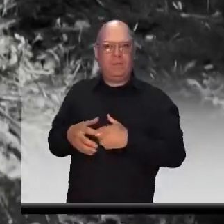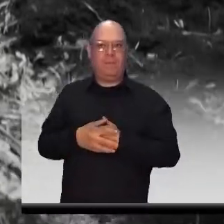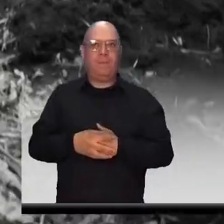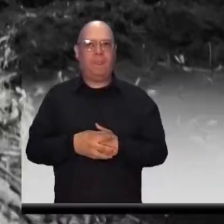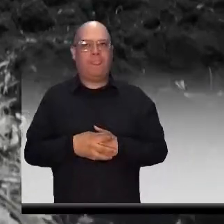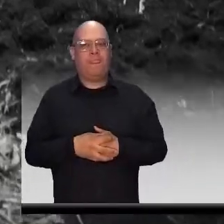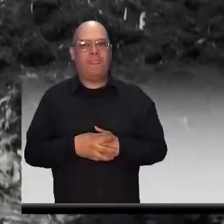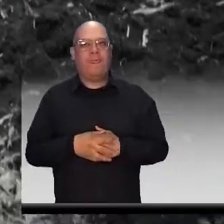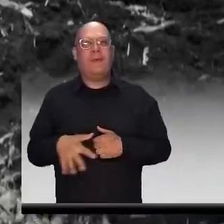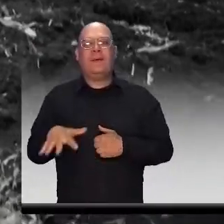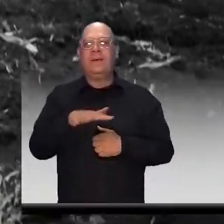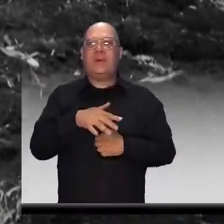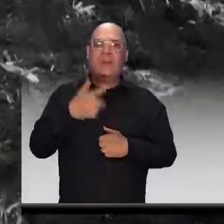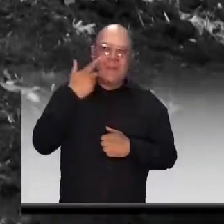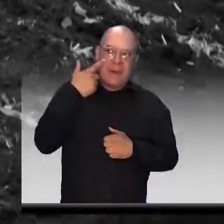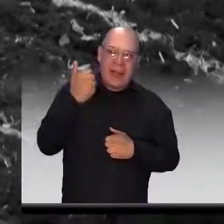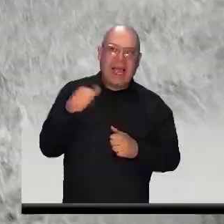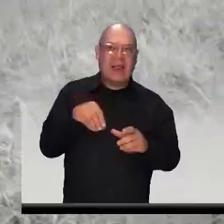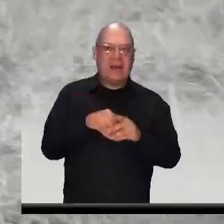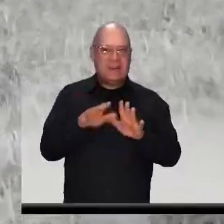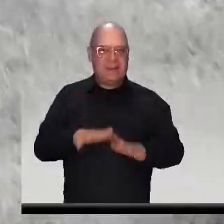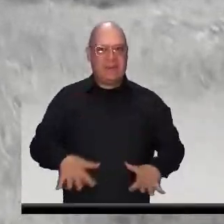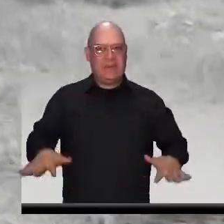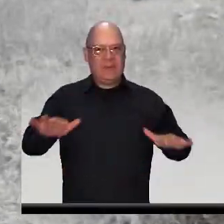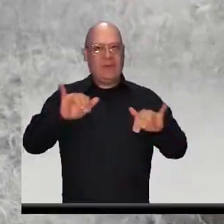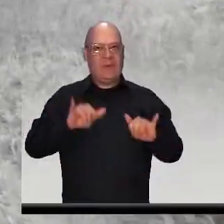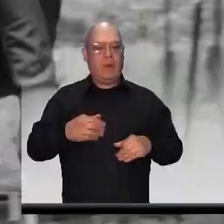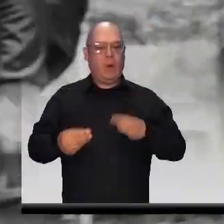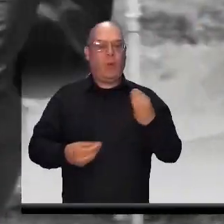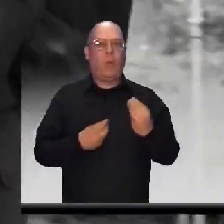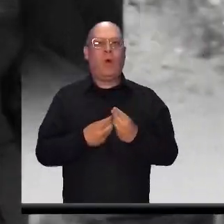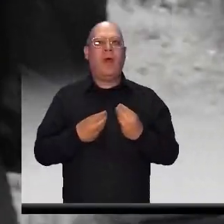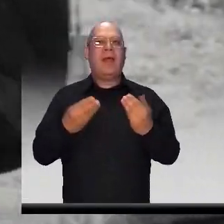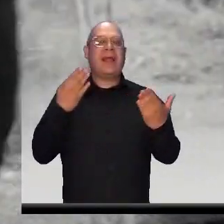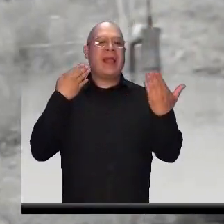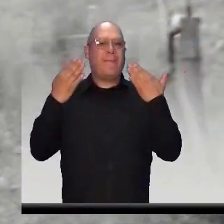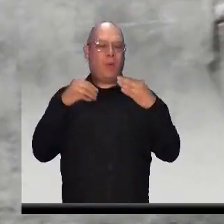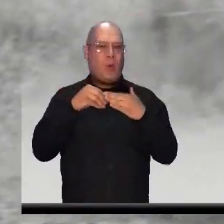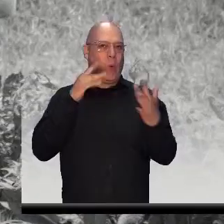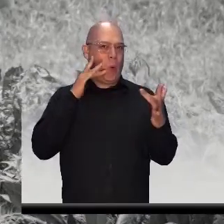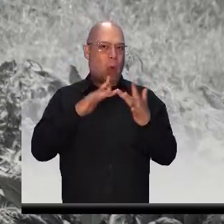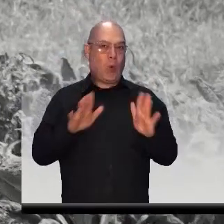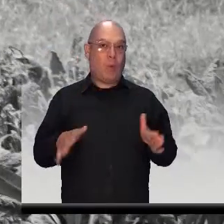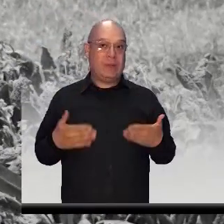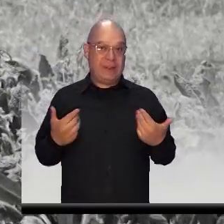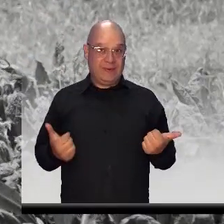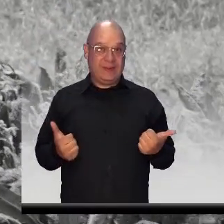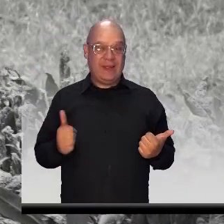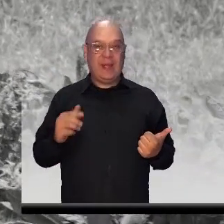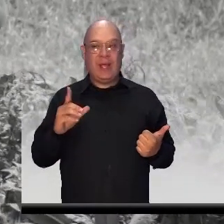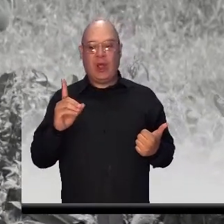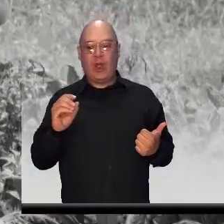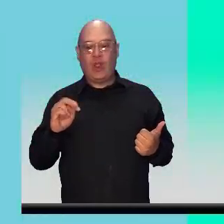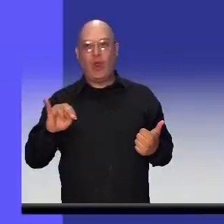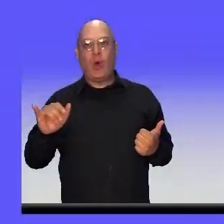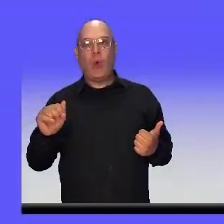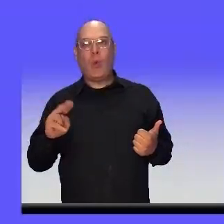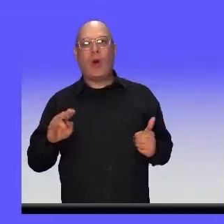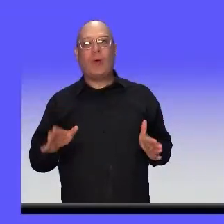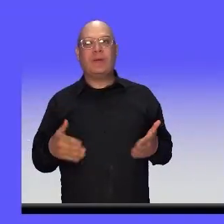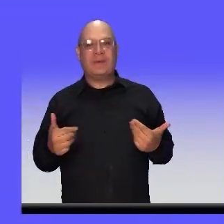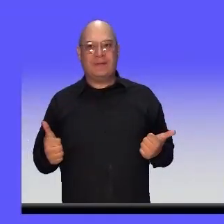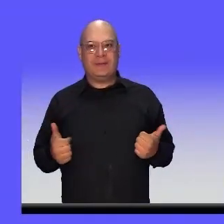tan bacanas y cómo es que están desafiando al cambio climático aquí. ¿Qué más? ¿Cómo está, don Juan? Se va lejos.